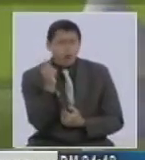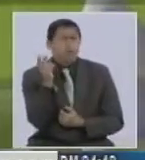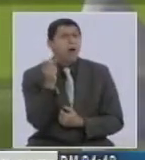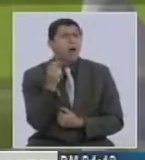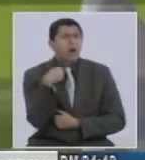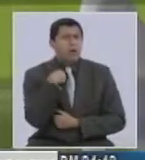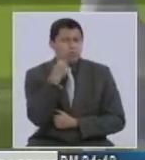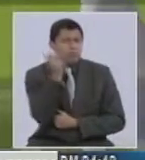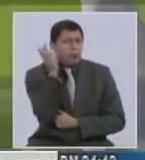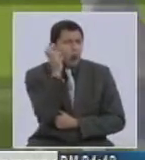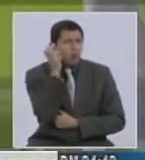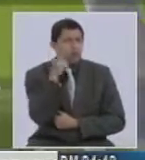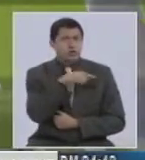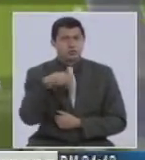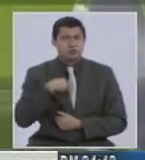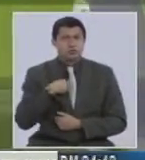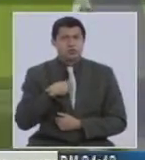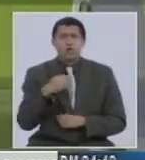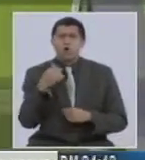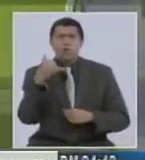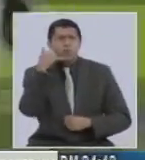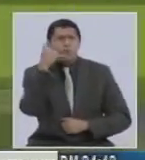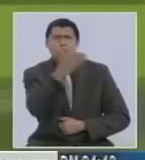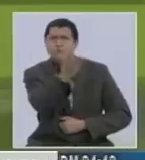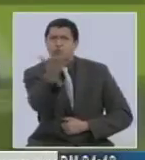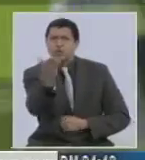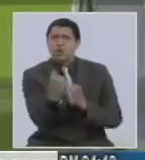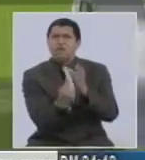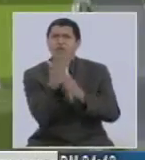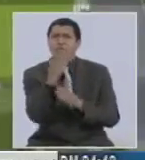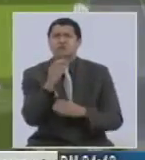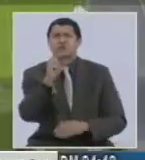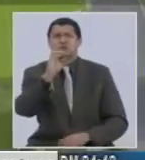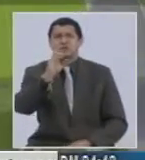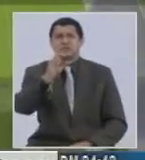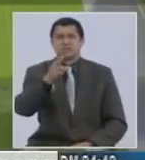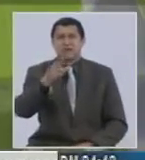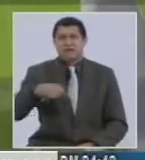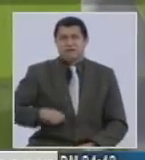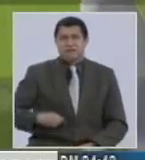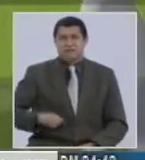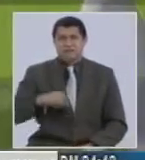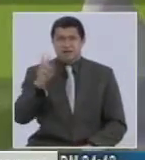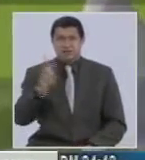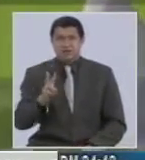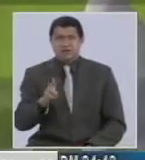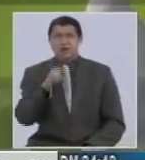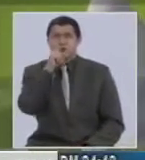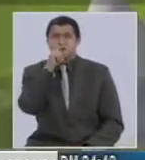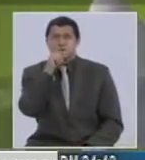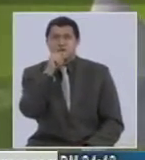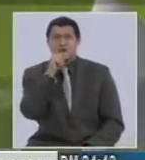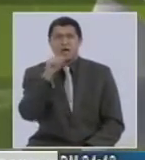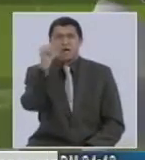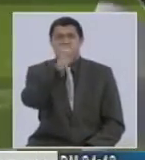escuche nuestro llamado. ¿Cuáles son las vías de contacto de la Fundación Hepatitis C Venezuela? Tenemos en Twitter la